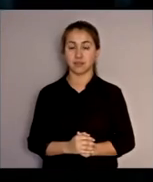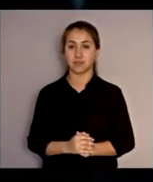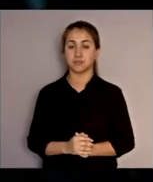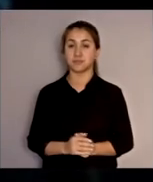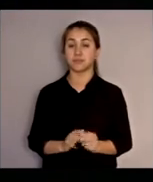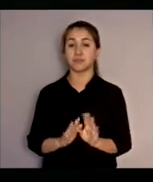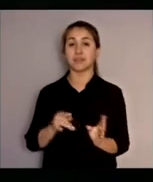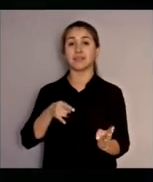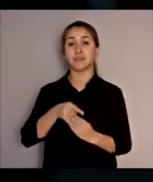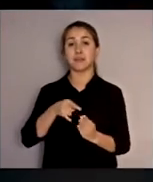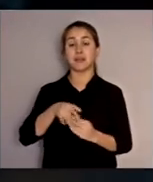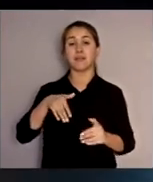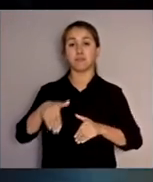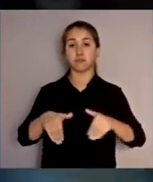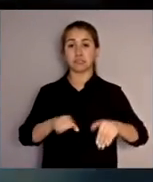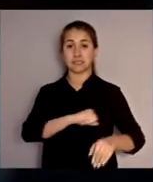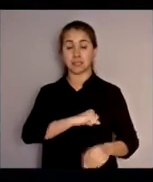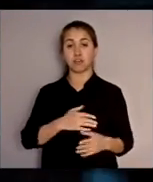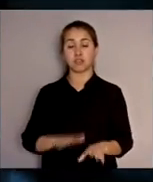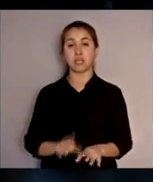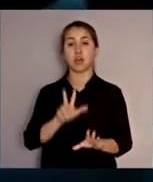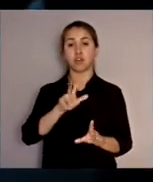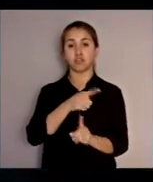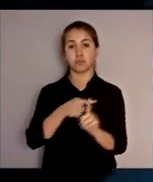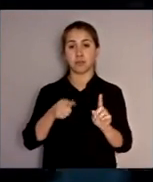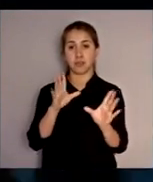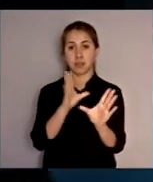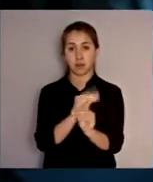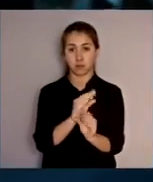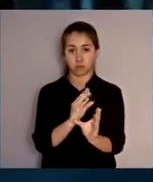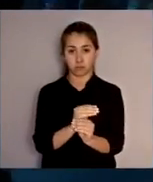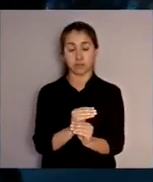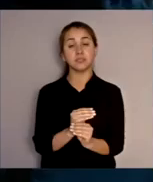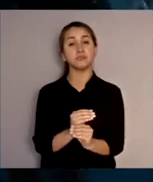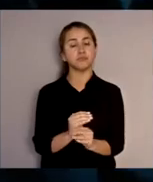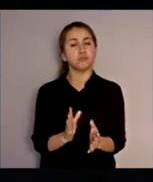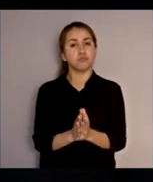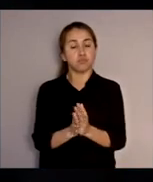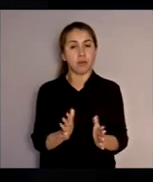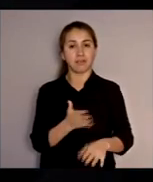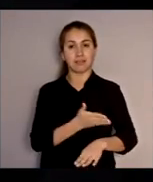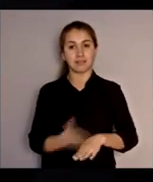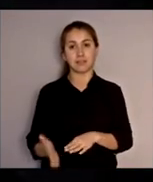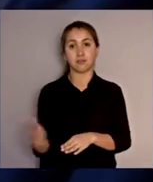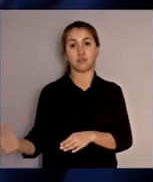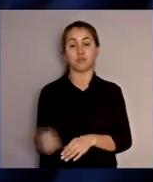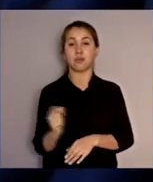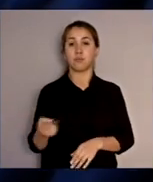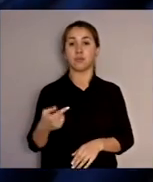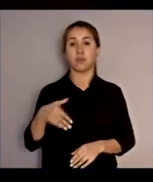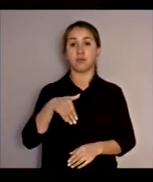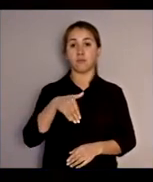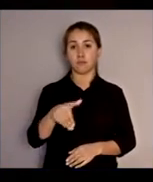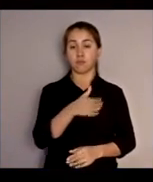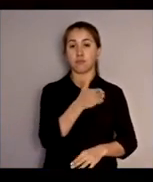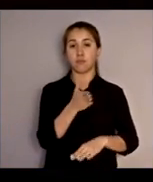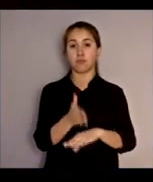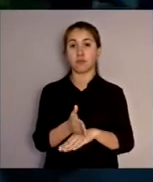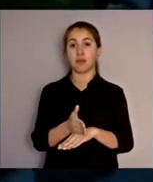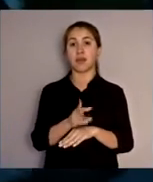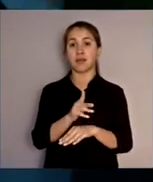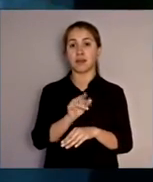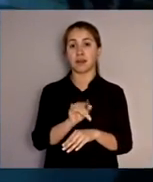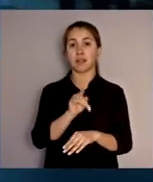Estamos en el terminal de buses de Santiago, son ya las 8:30 de la noche y estamos súper atrasados para tomar nuestro bus que va a llevarnos rumbo en el